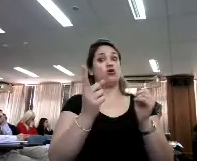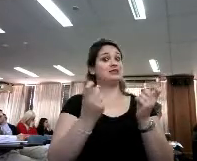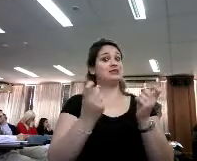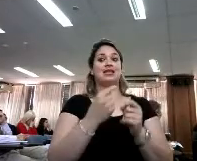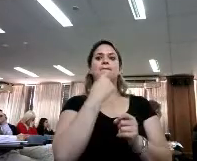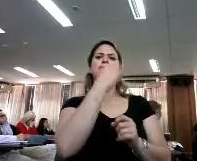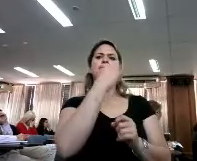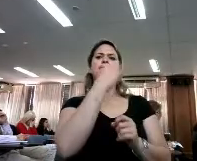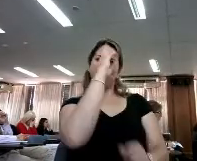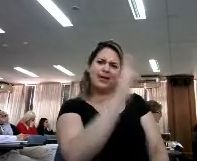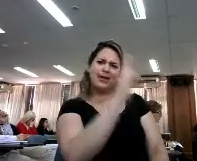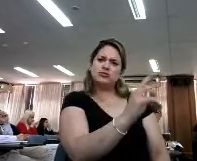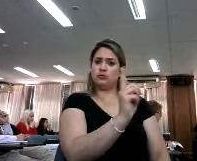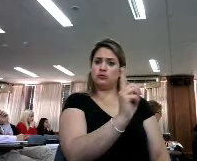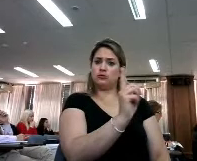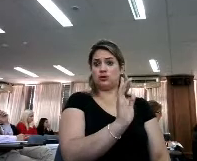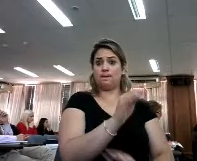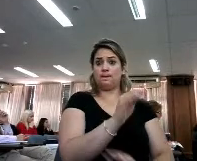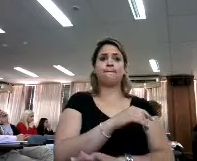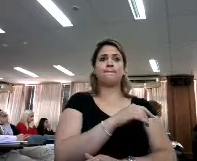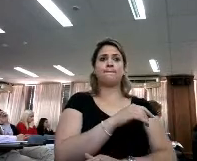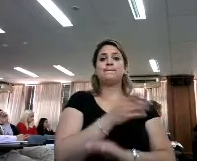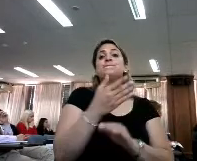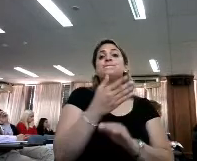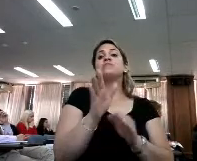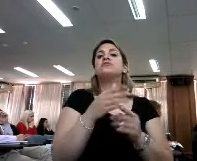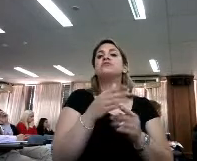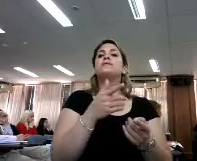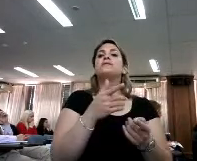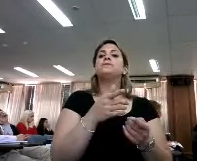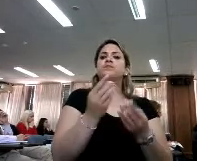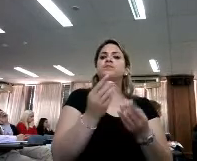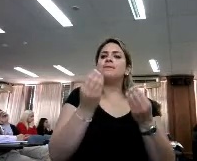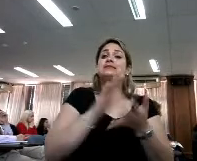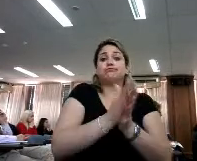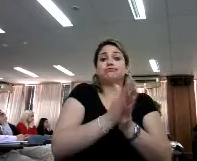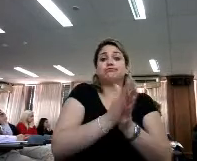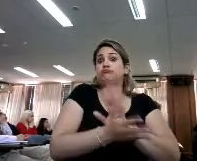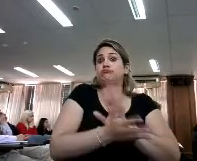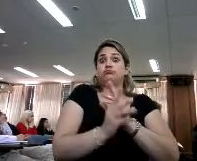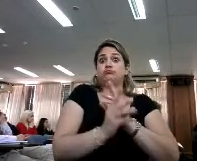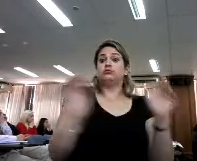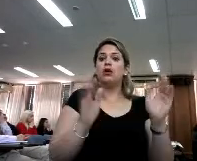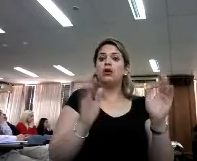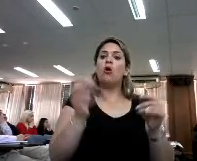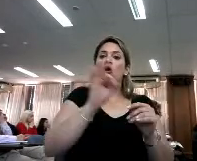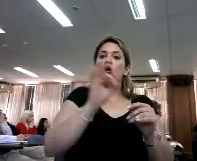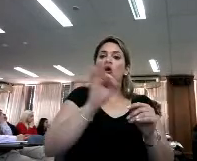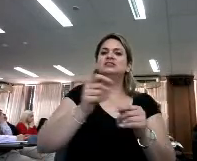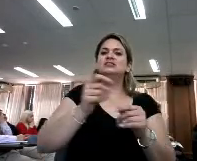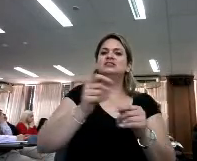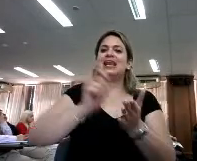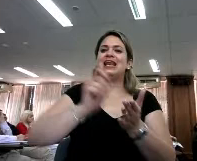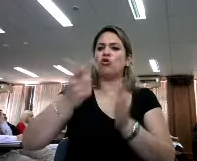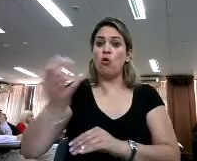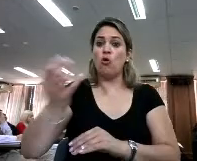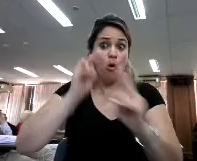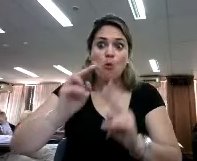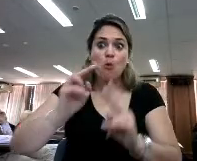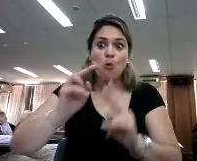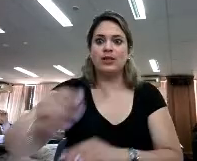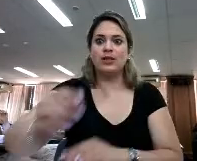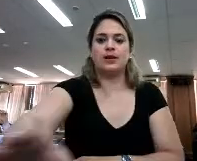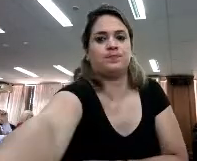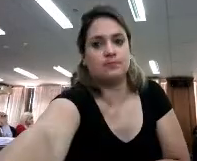autorización. Hay unas situaciones especiales y qué pasa si la obra está agotada, qué pasa si no encuentro el autor, la obra